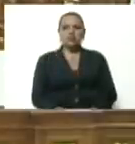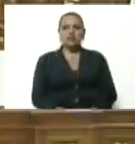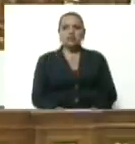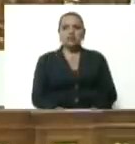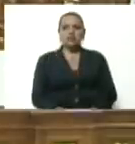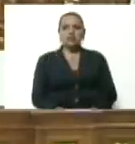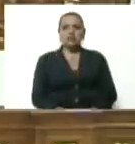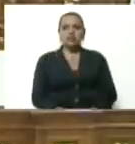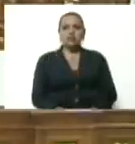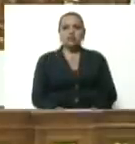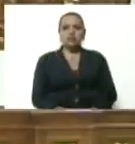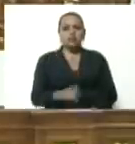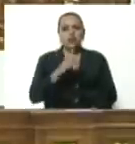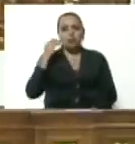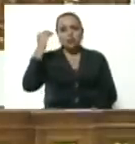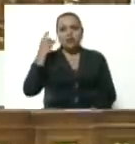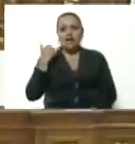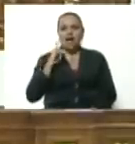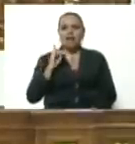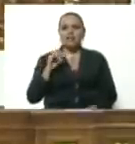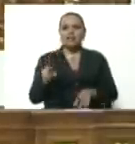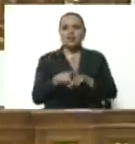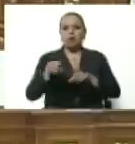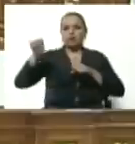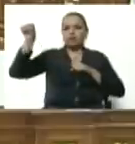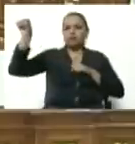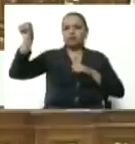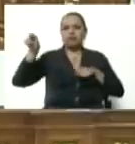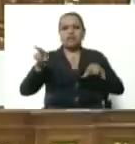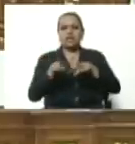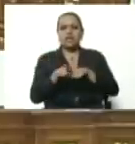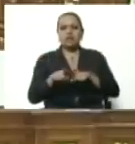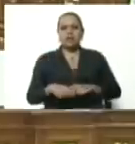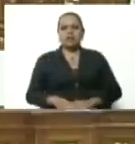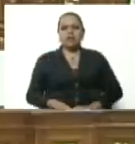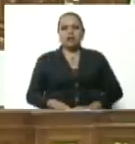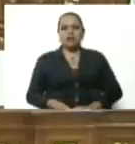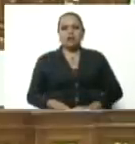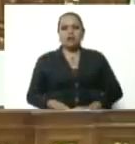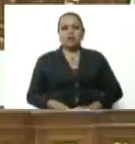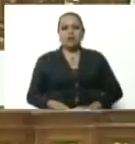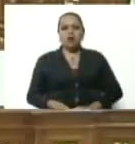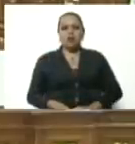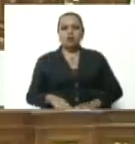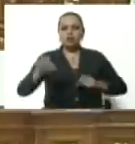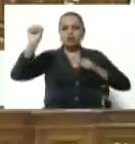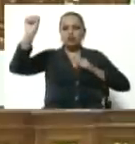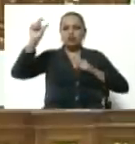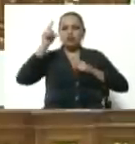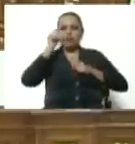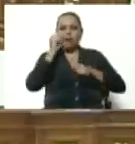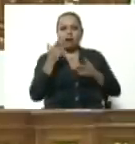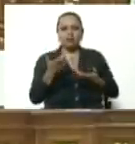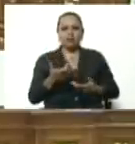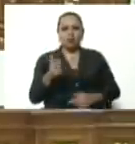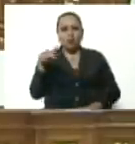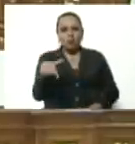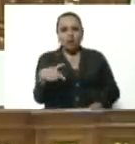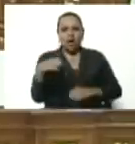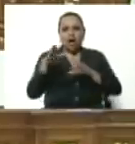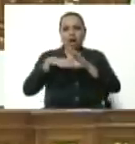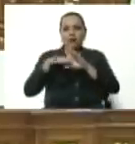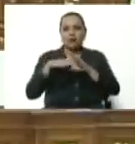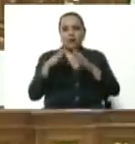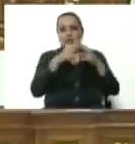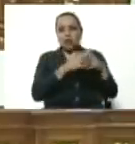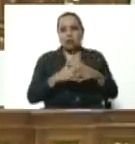crea que tiene superpoderes. Eso no existe, ni Batman, ni Superman, ni nada de eso. Nada de eso. Hoy, mientras estamos hablando aquí, ya Estados